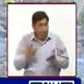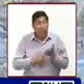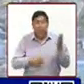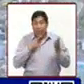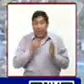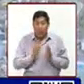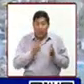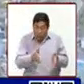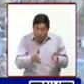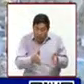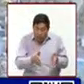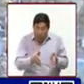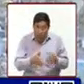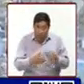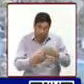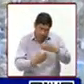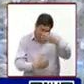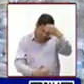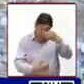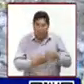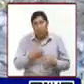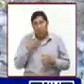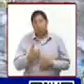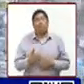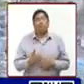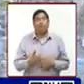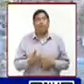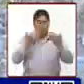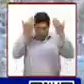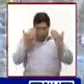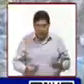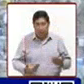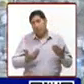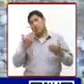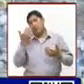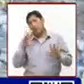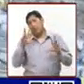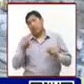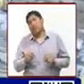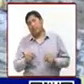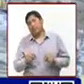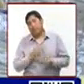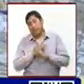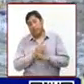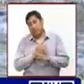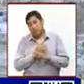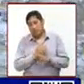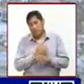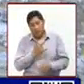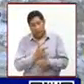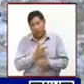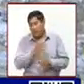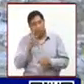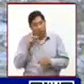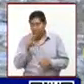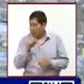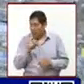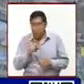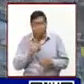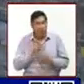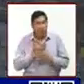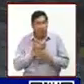se decía tumba, se podía armar con cañas. Sí, bien. Ahora, pero ya no hay esa. No dejan ya compartir. Ya no